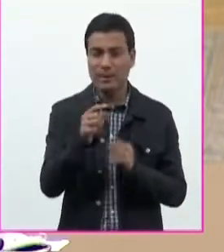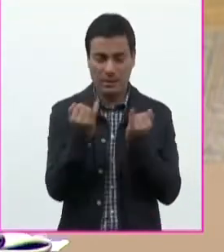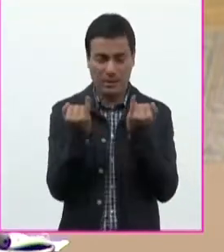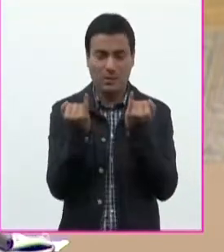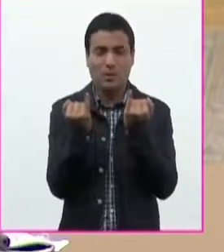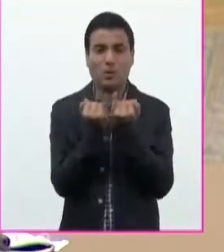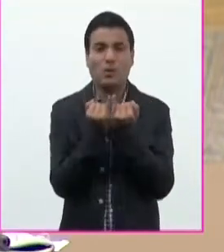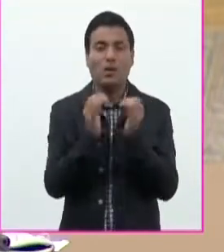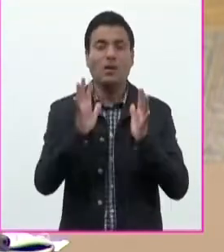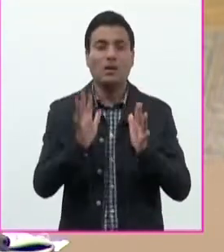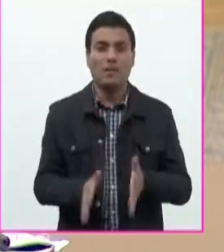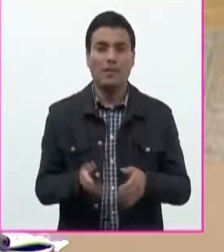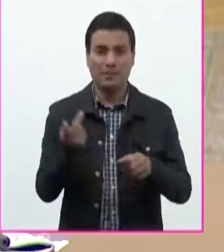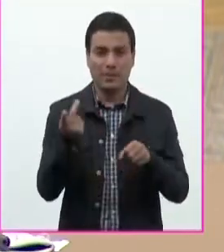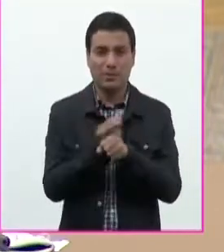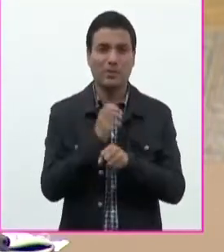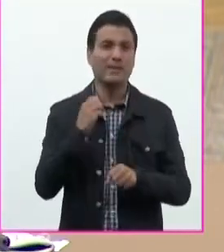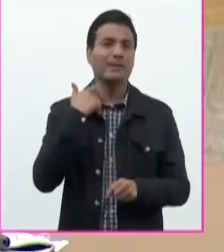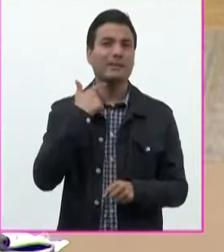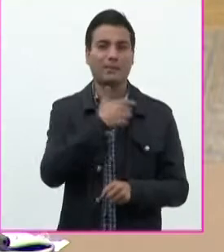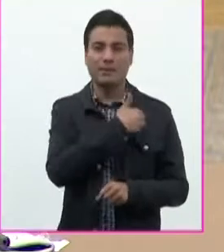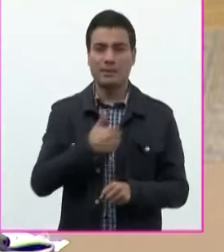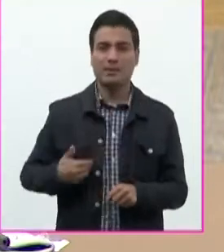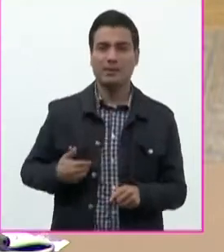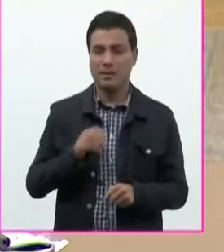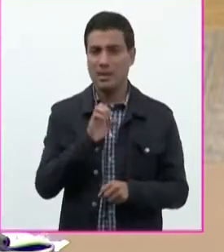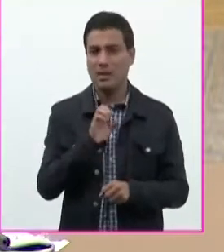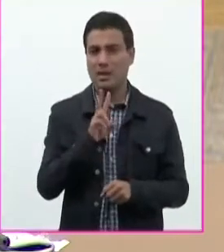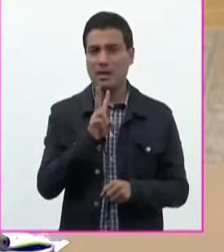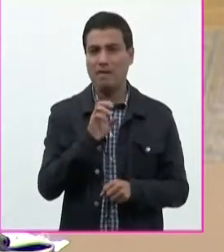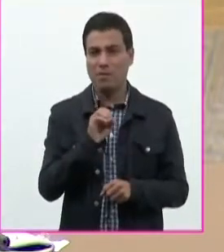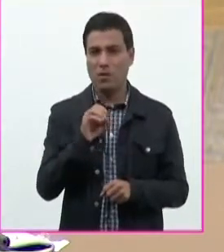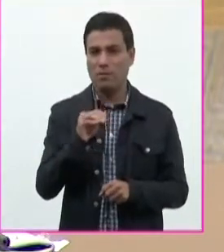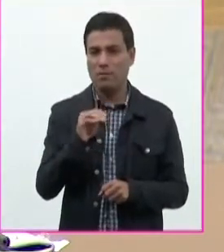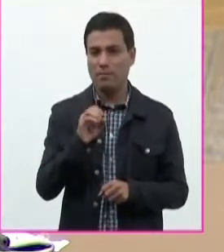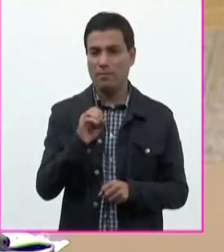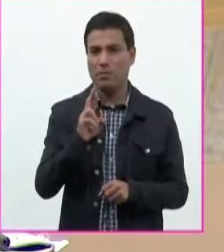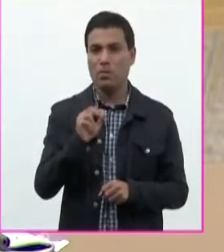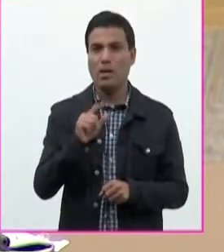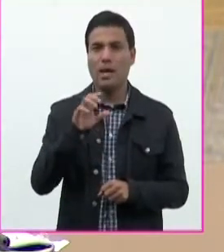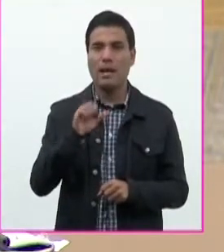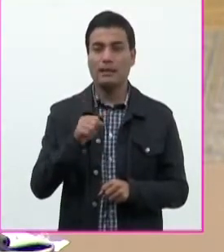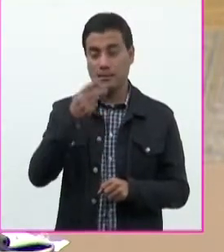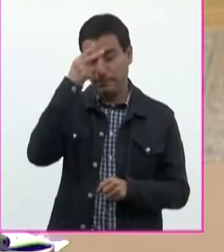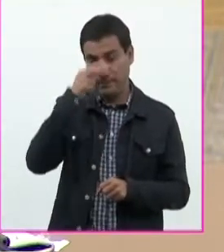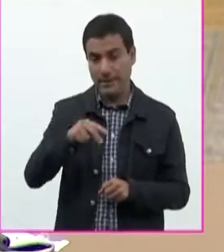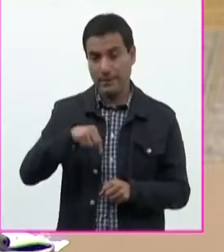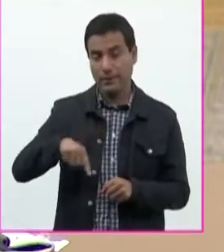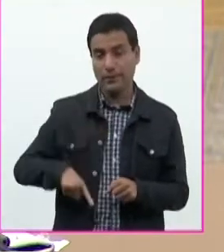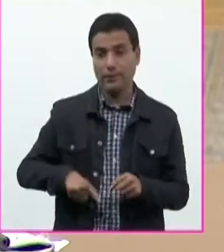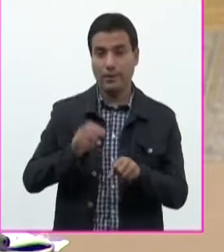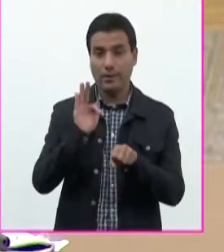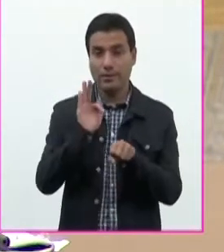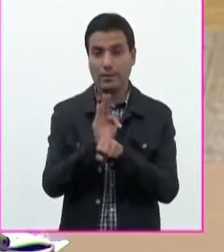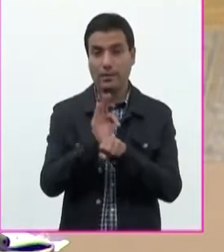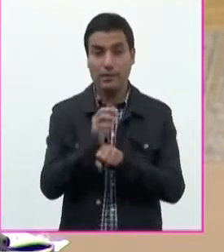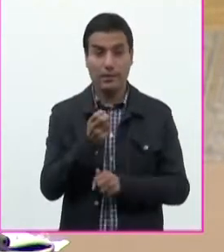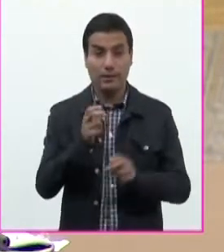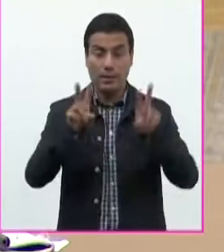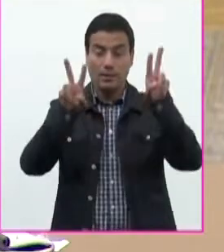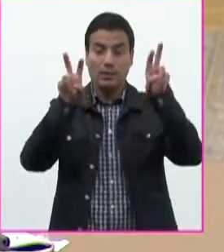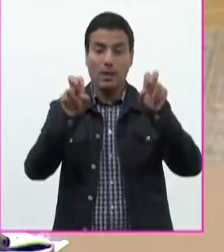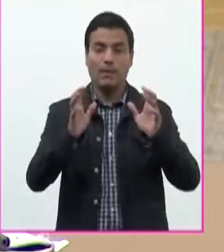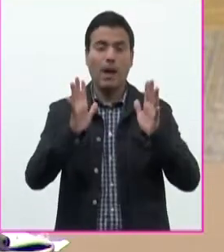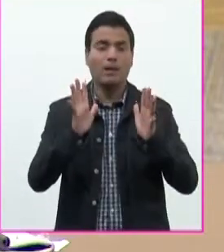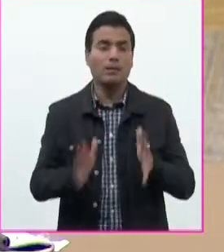el presidente o expresidente Evo Morales, ahora asilado en el país. No son temas superados, no son